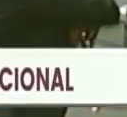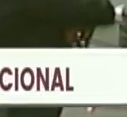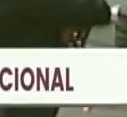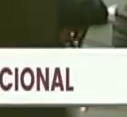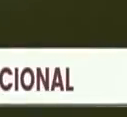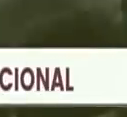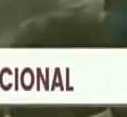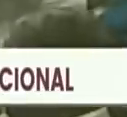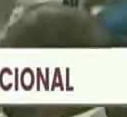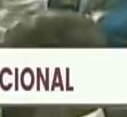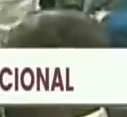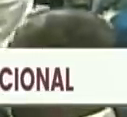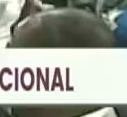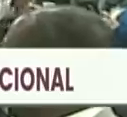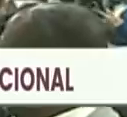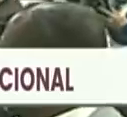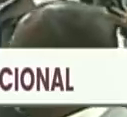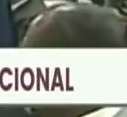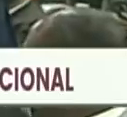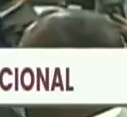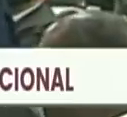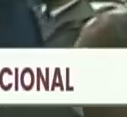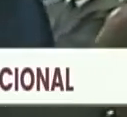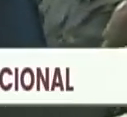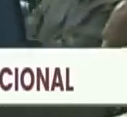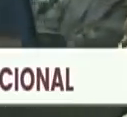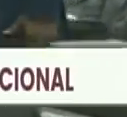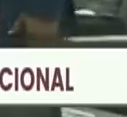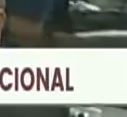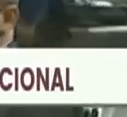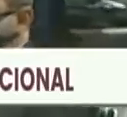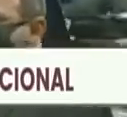de este hemiciclo de sesiones.